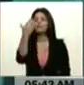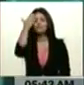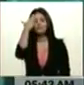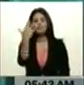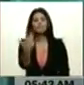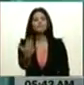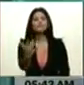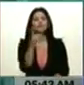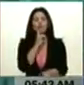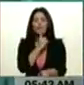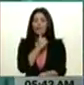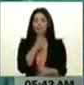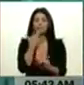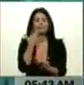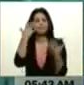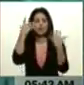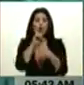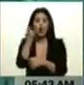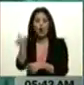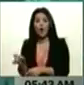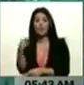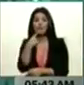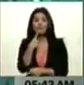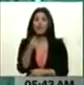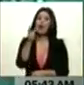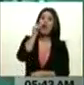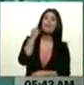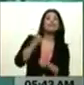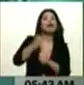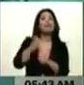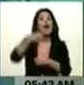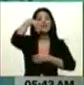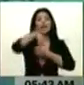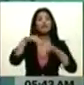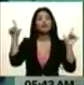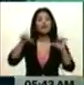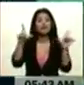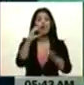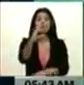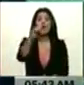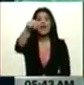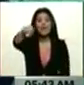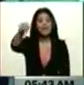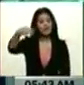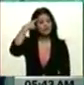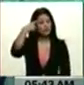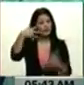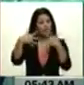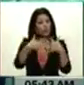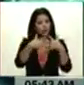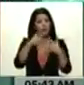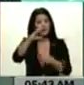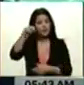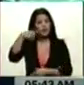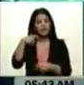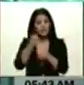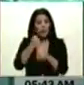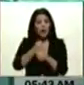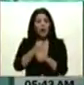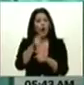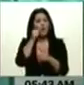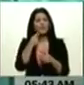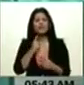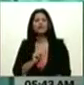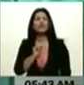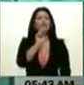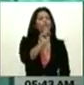de Otto Neustadt dice, nosotros, qué casualidad, siendo de CNN, señores, fuimos a grabar un video y se hablaba de los muertos que todavía no se habían muerto.